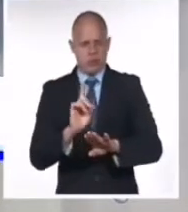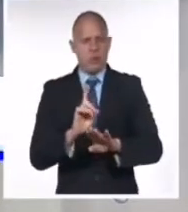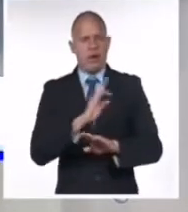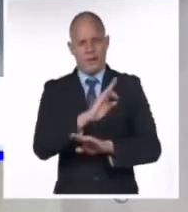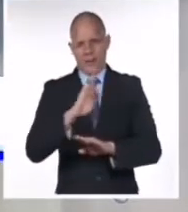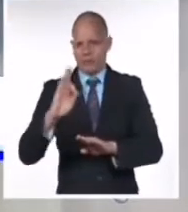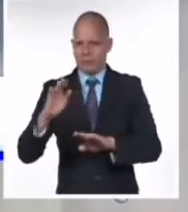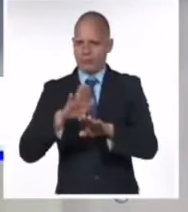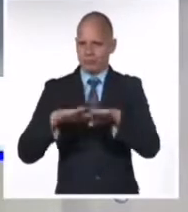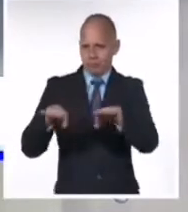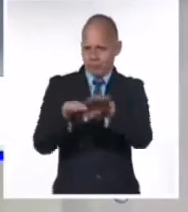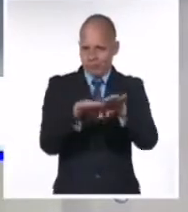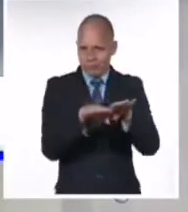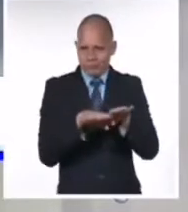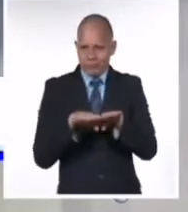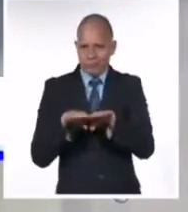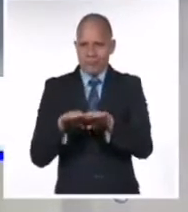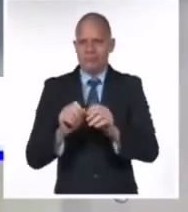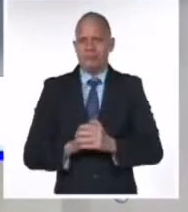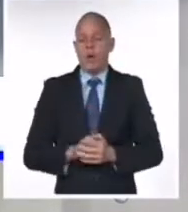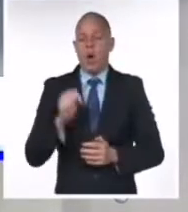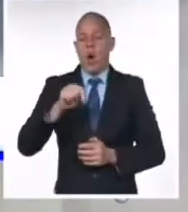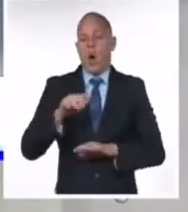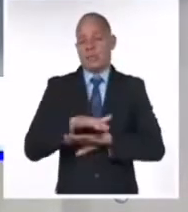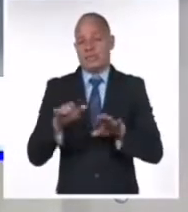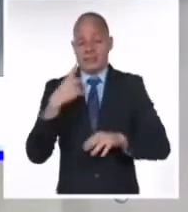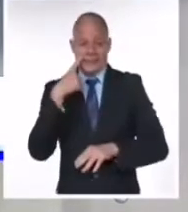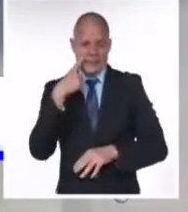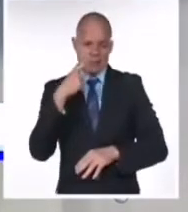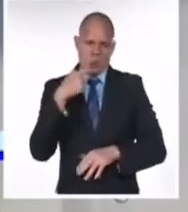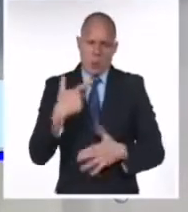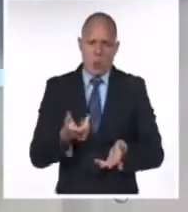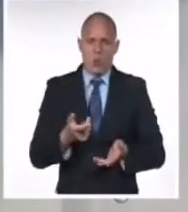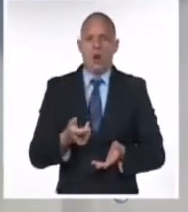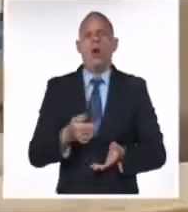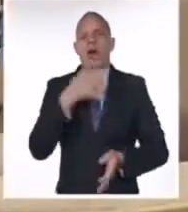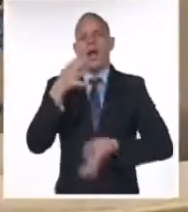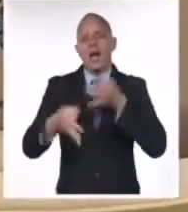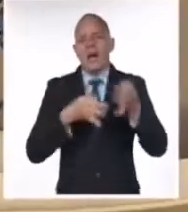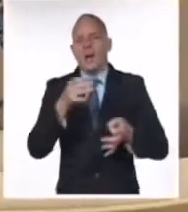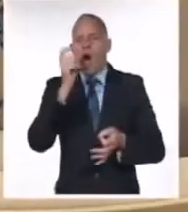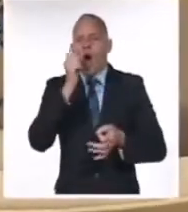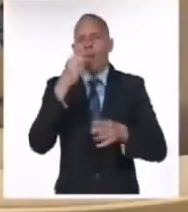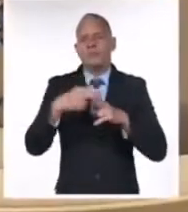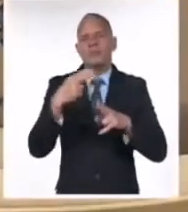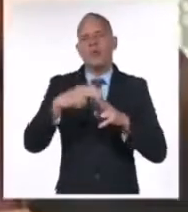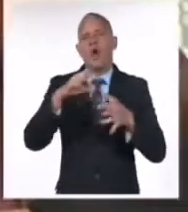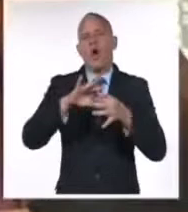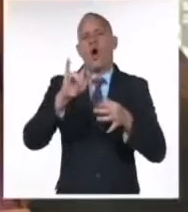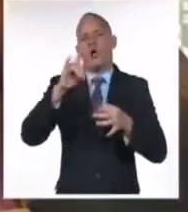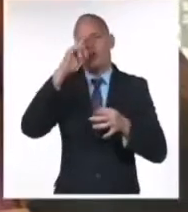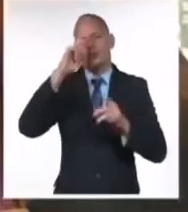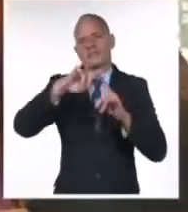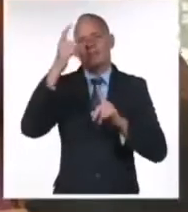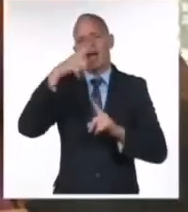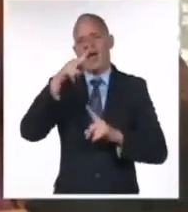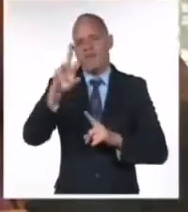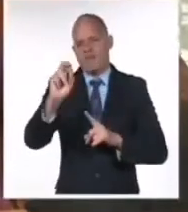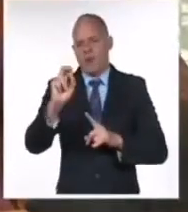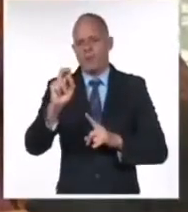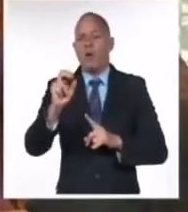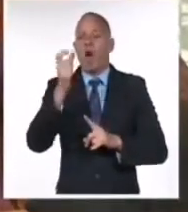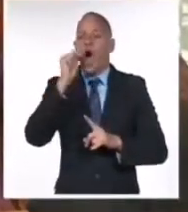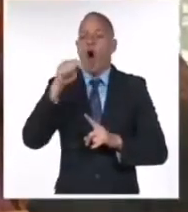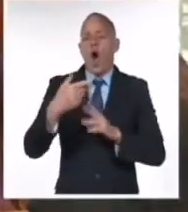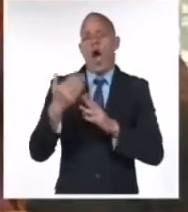La Cuestión Racial en Cuba, Periodismo y Pensamiento de Gustavo Urrutia. Se trata de una recopilación del destacado bibliógrafo